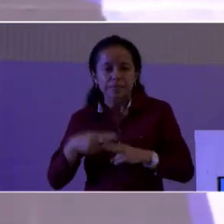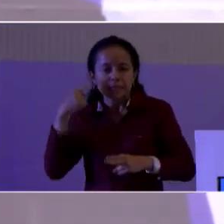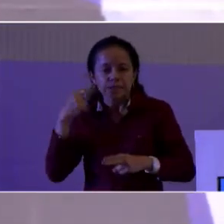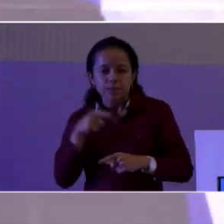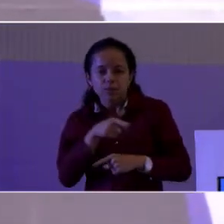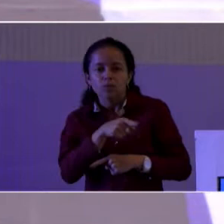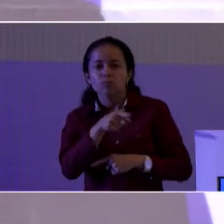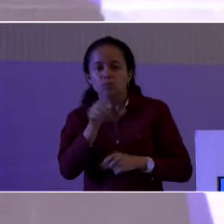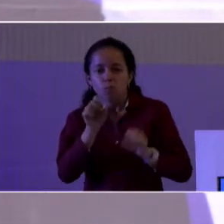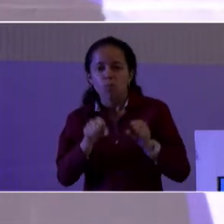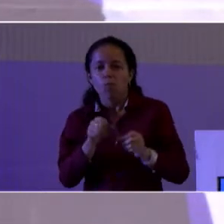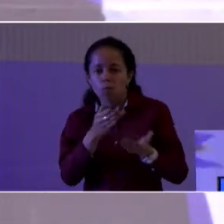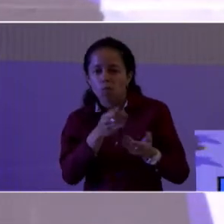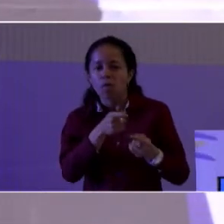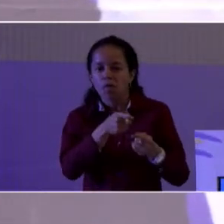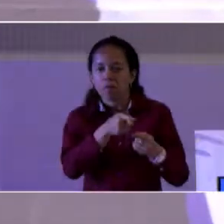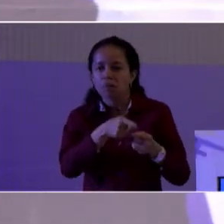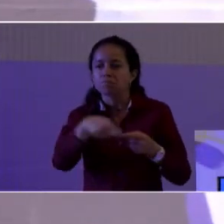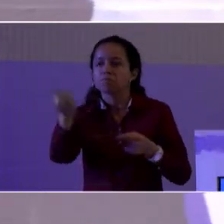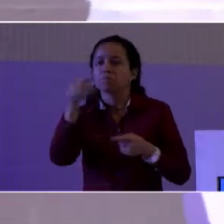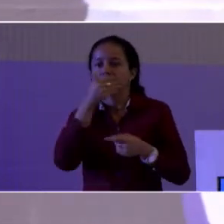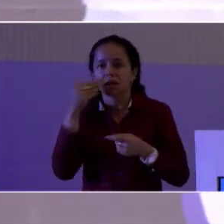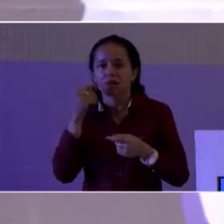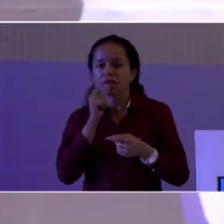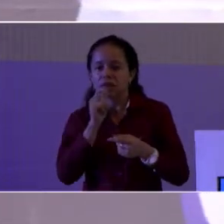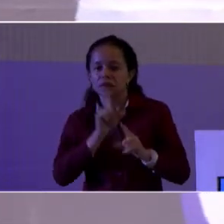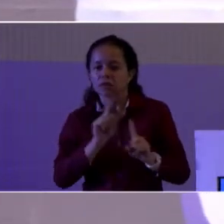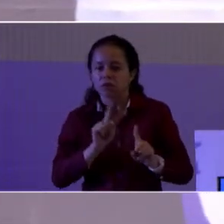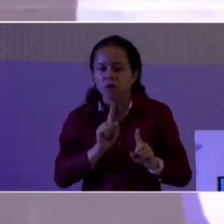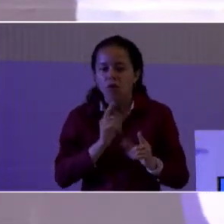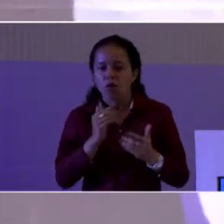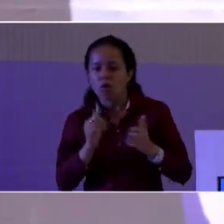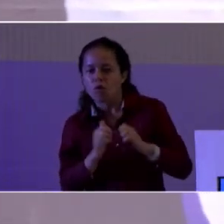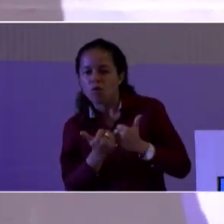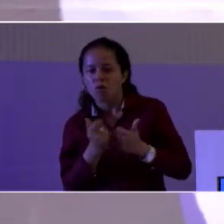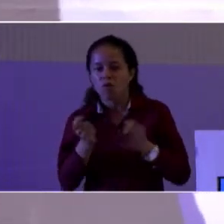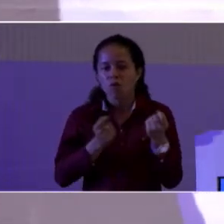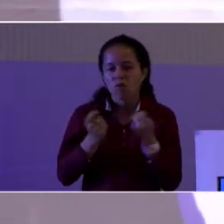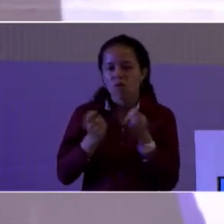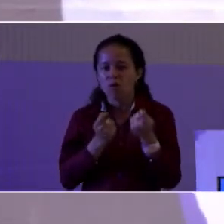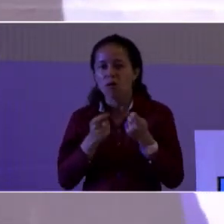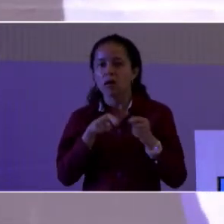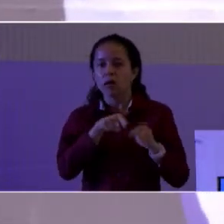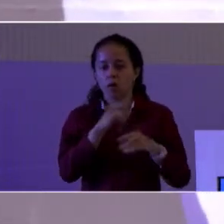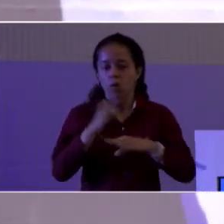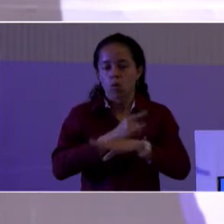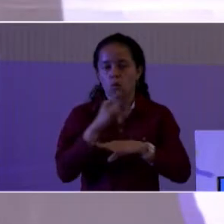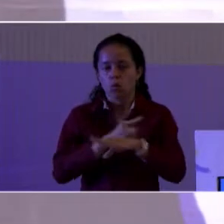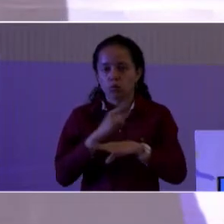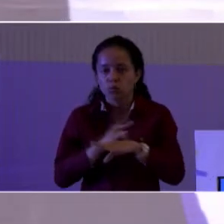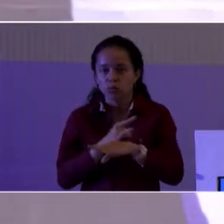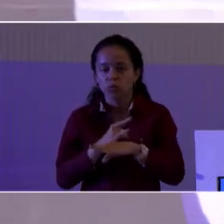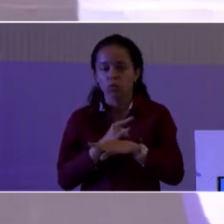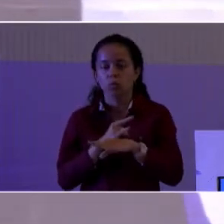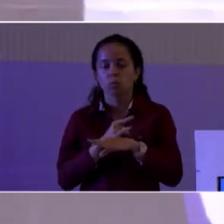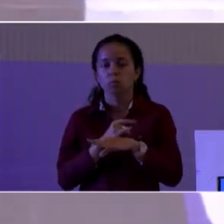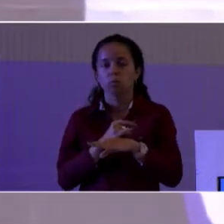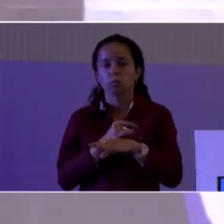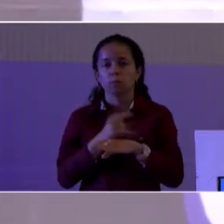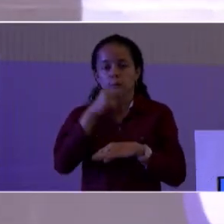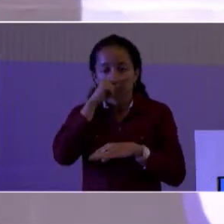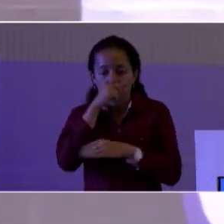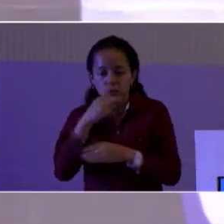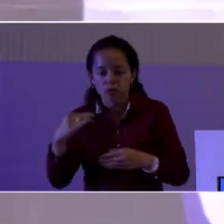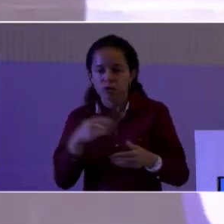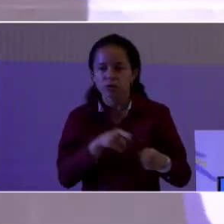en un sector, riesgos para el reclutamiento, para la utilización o para el uso de los